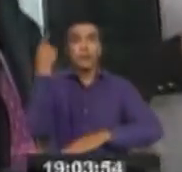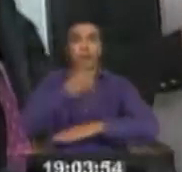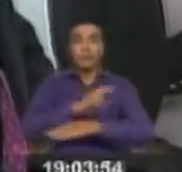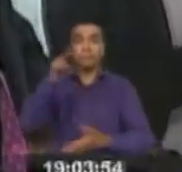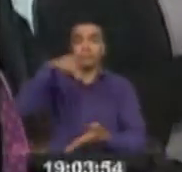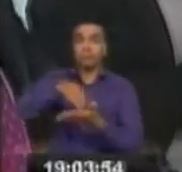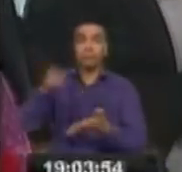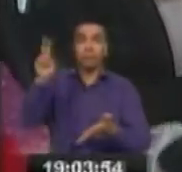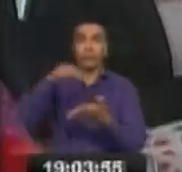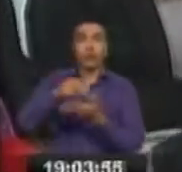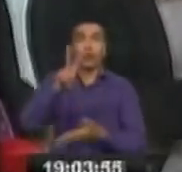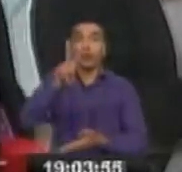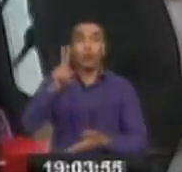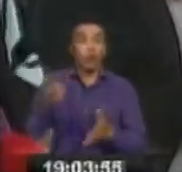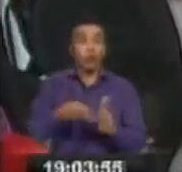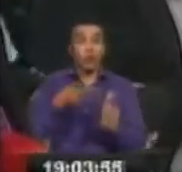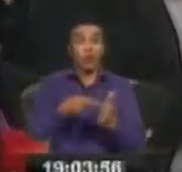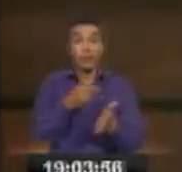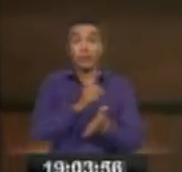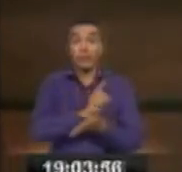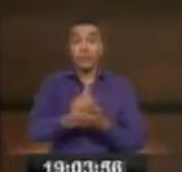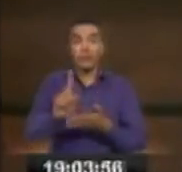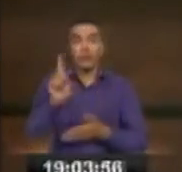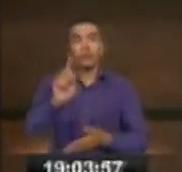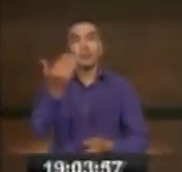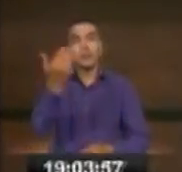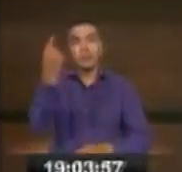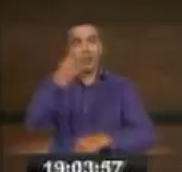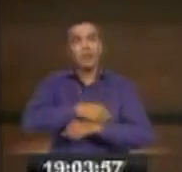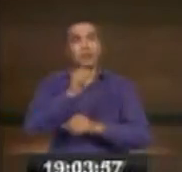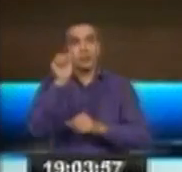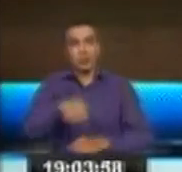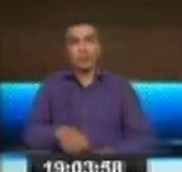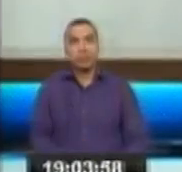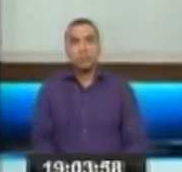y ya no dos veces a la semana ante la fiscalía fabiola santana ts televisión